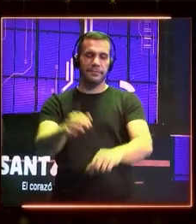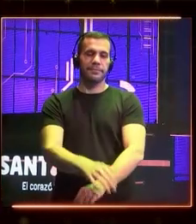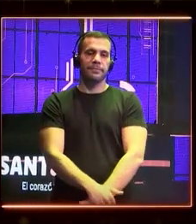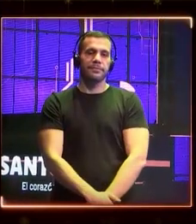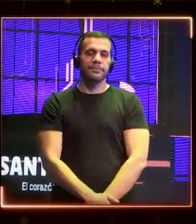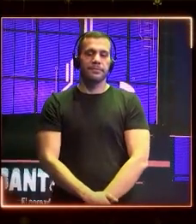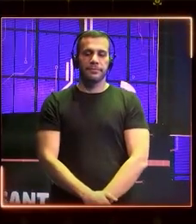i